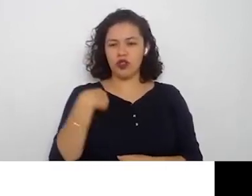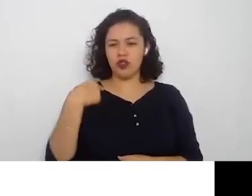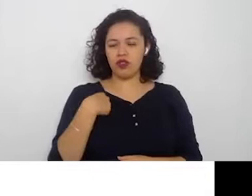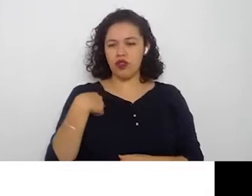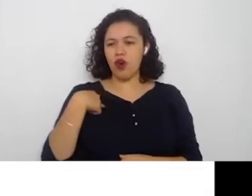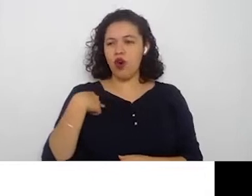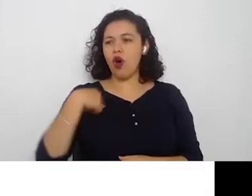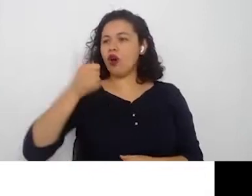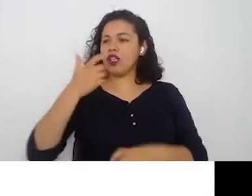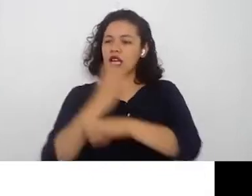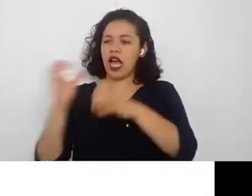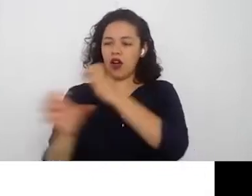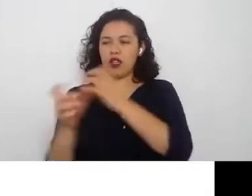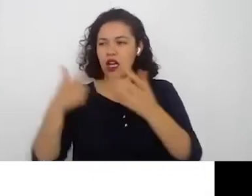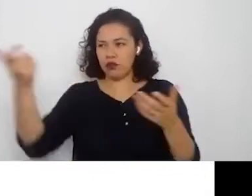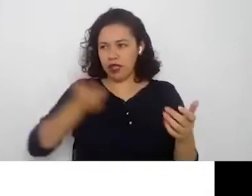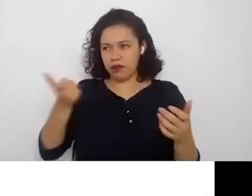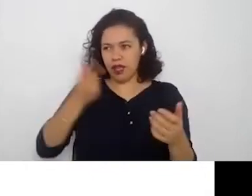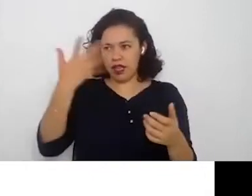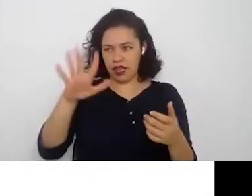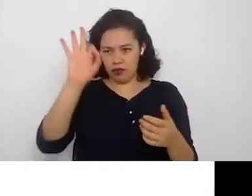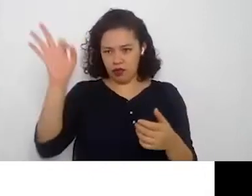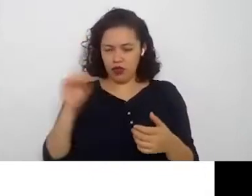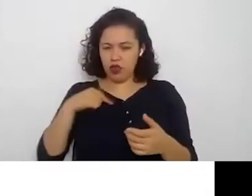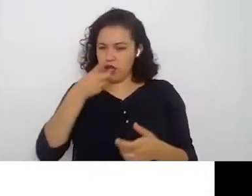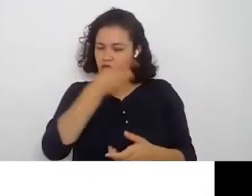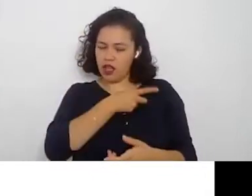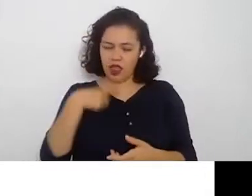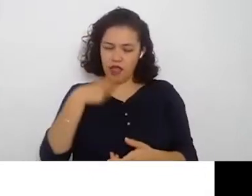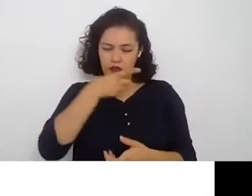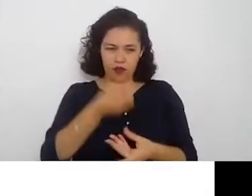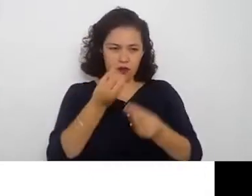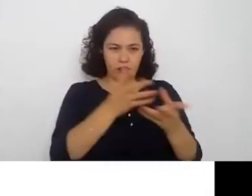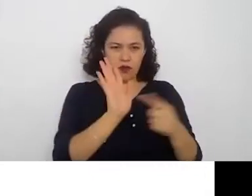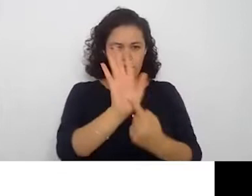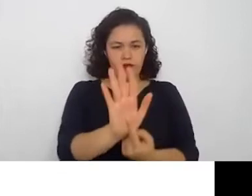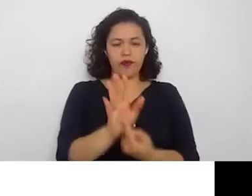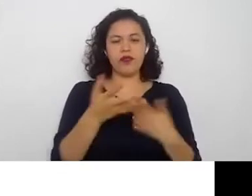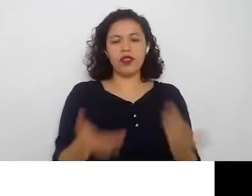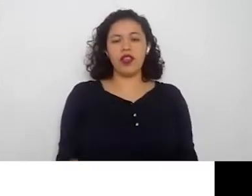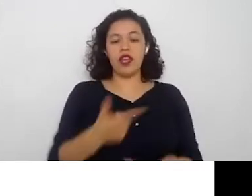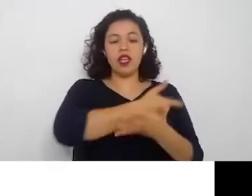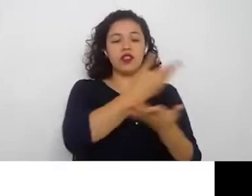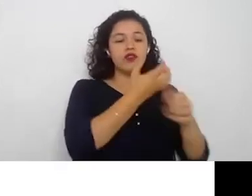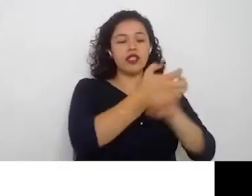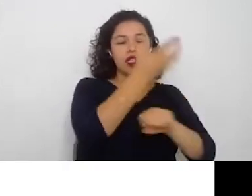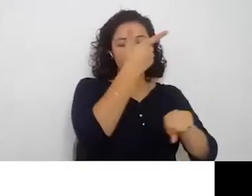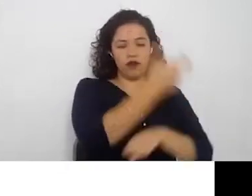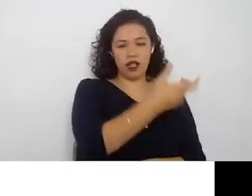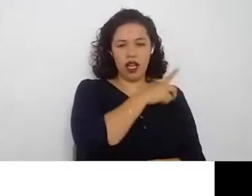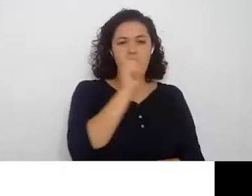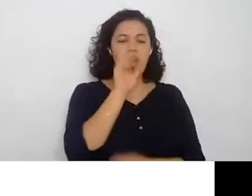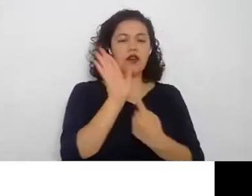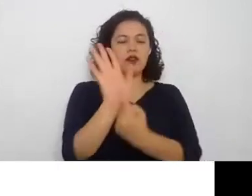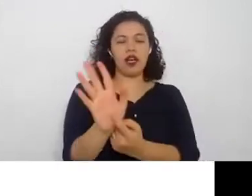Importante, en sus estados financieros se va a visualizar si hay un excedente de este 10%. No lo dejen a ver si